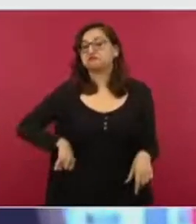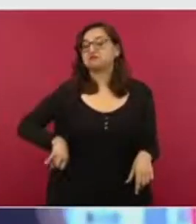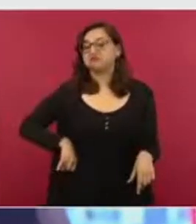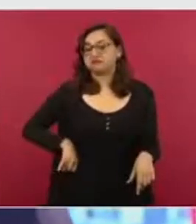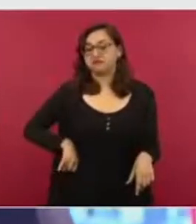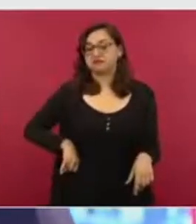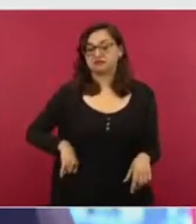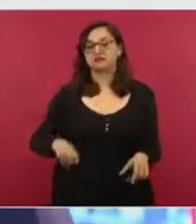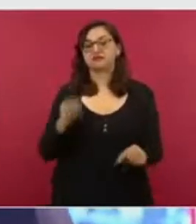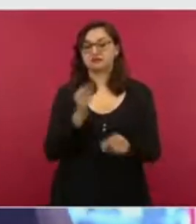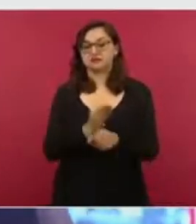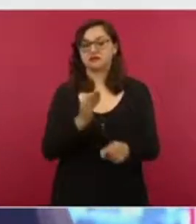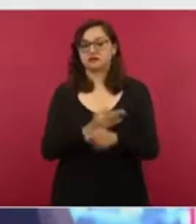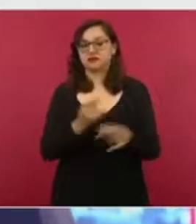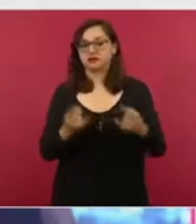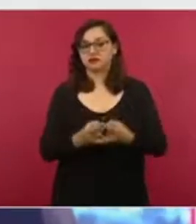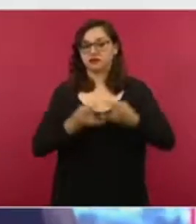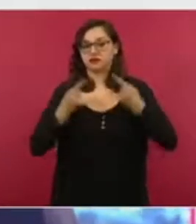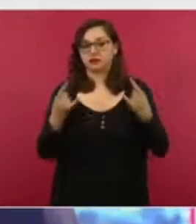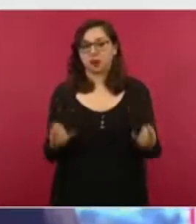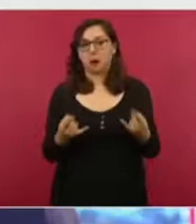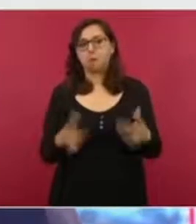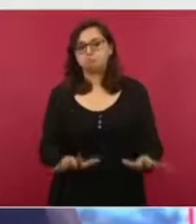el momento que estamos viviendo